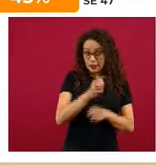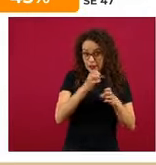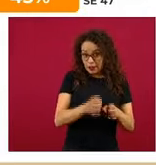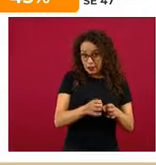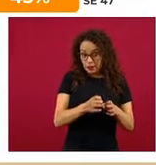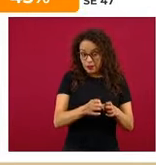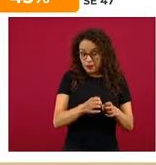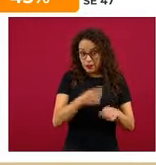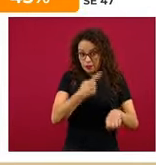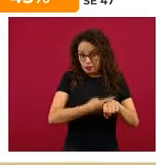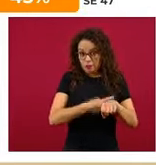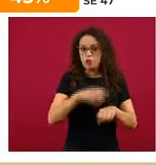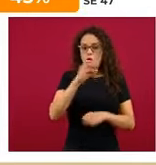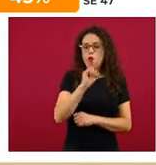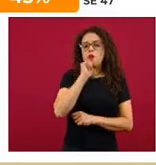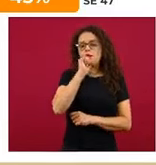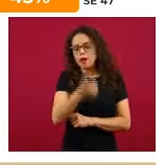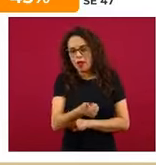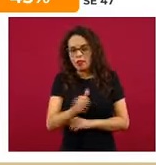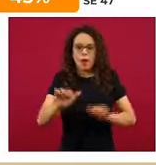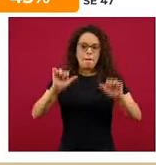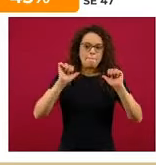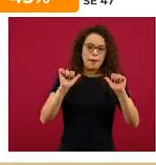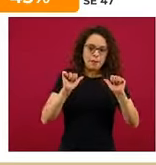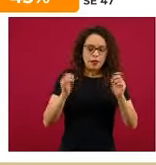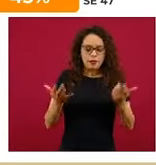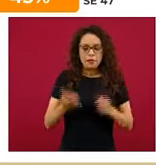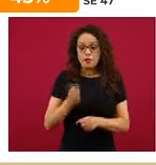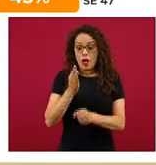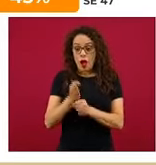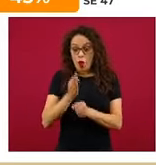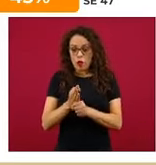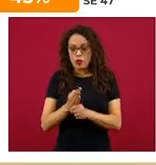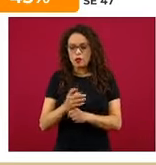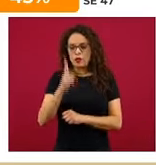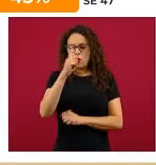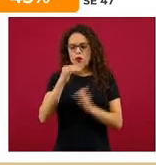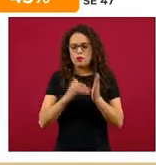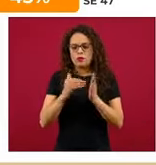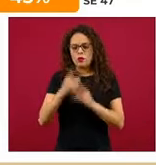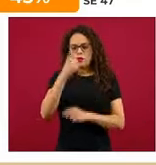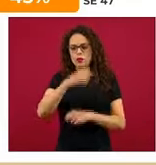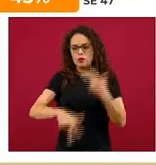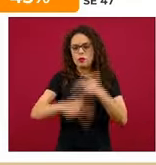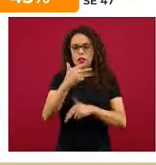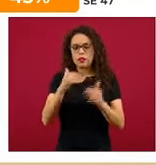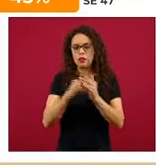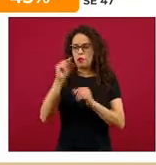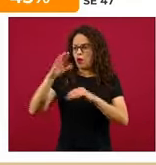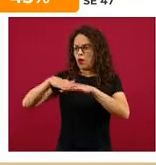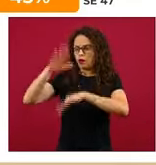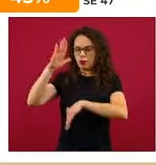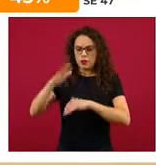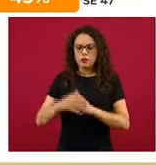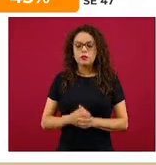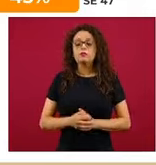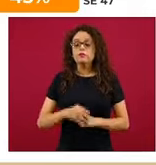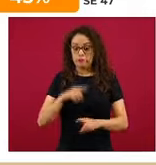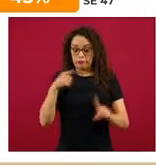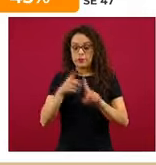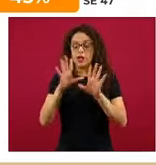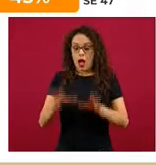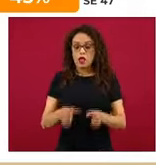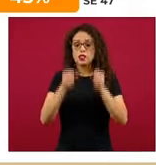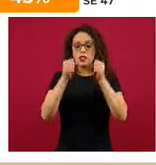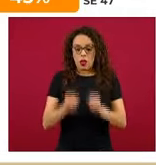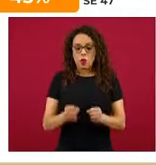Para efectos de la confirmación, para el día de hoy, un poco más de 1.113.000 personas han sido clasificadas como casos